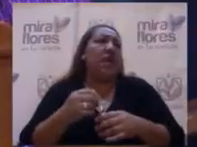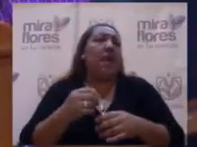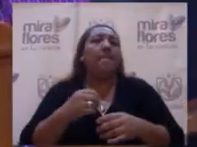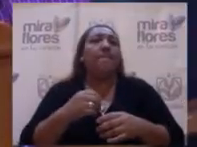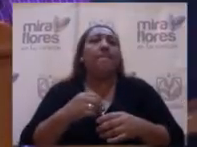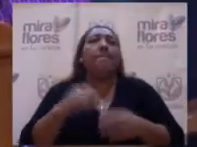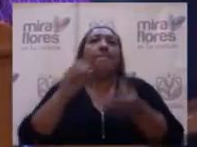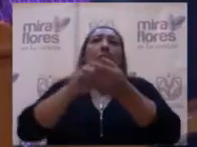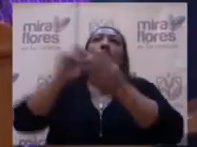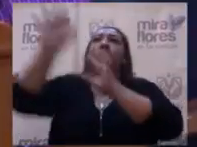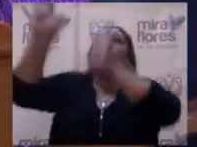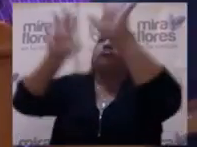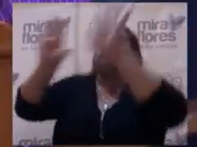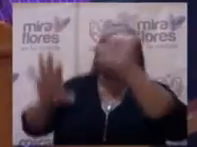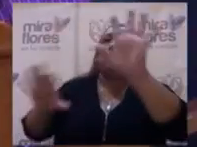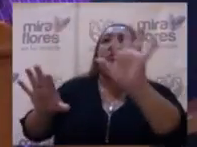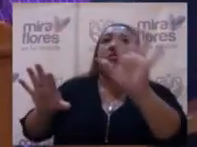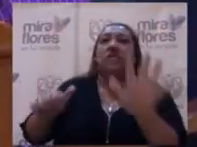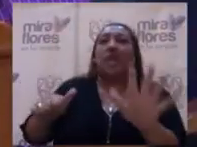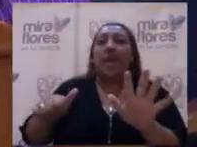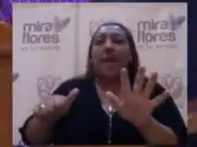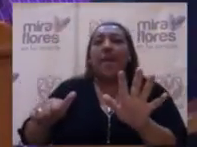por 1,80.